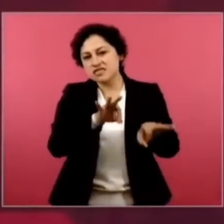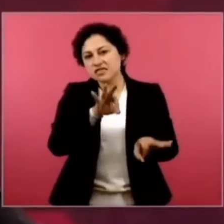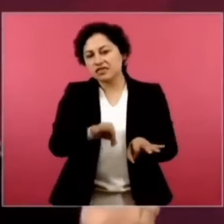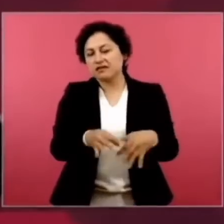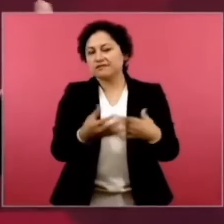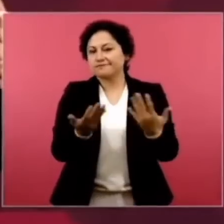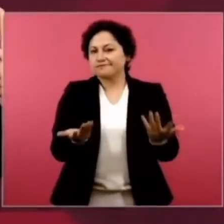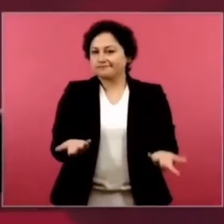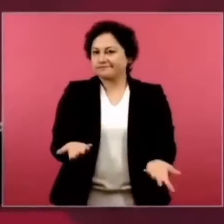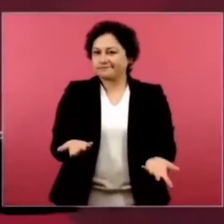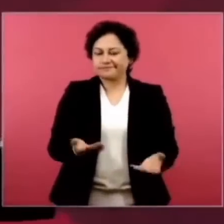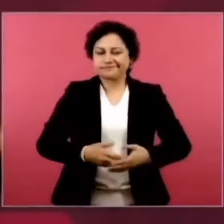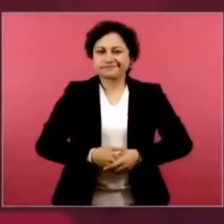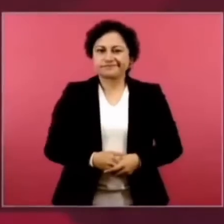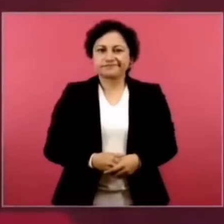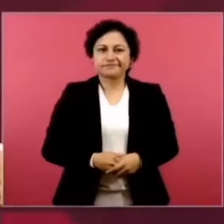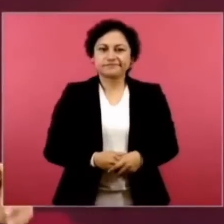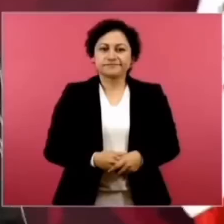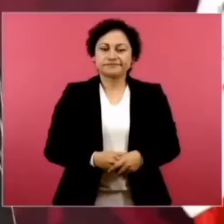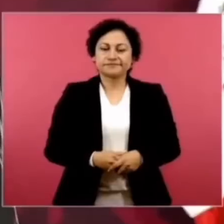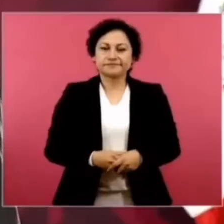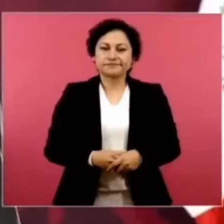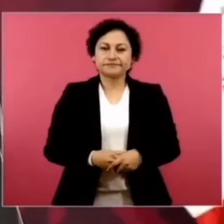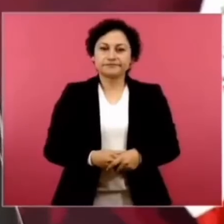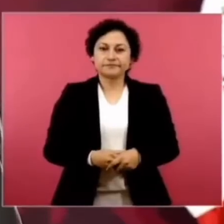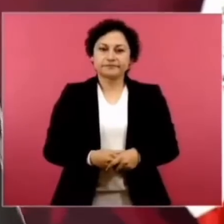Porque antes